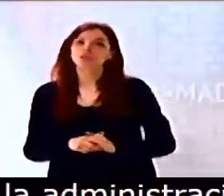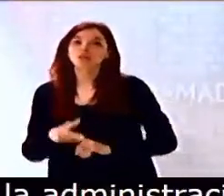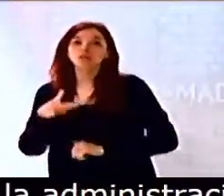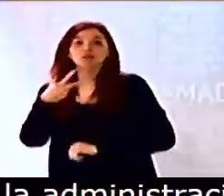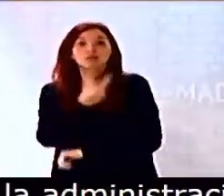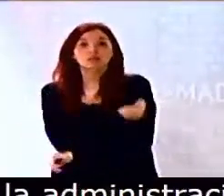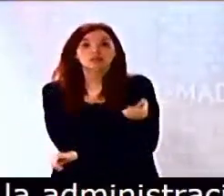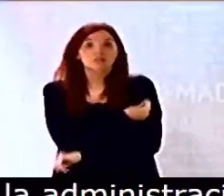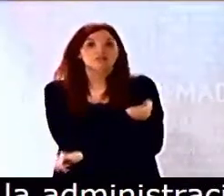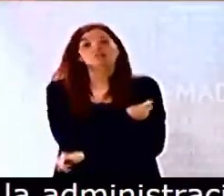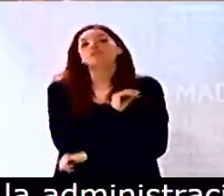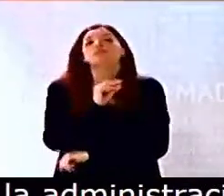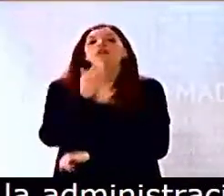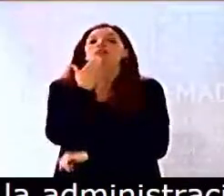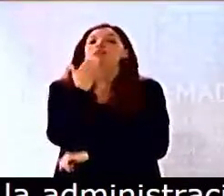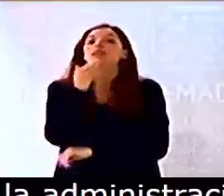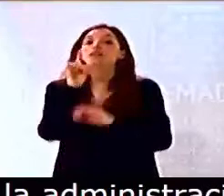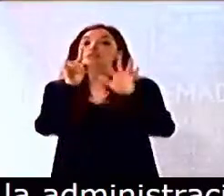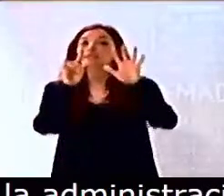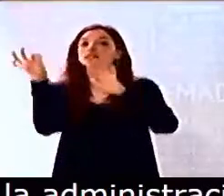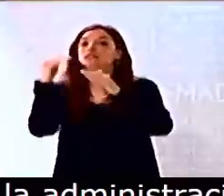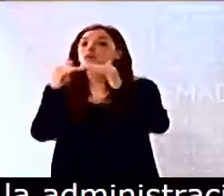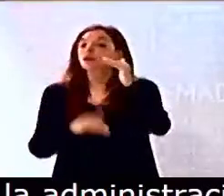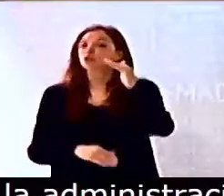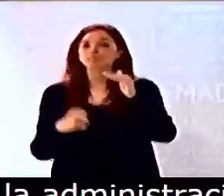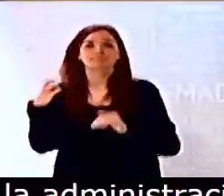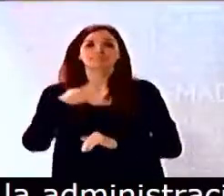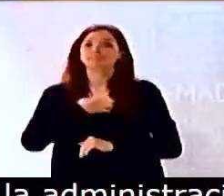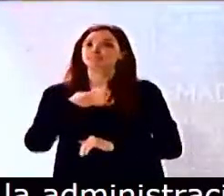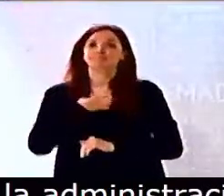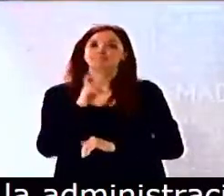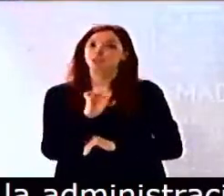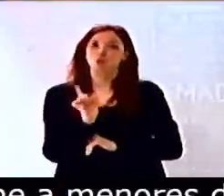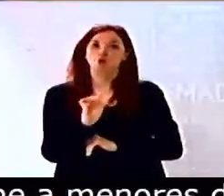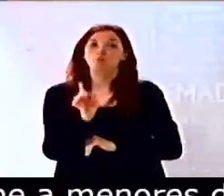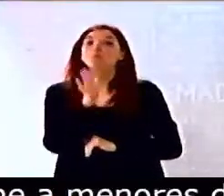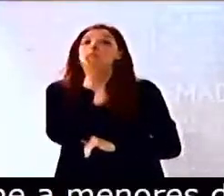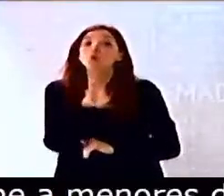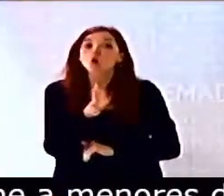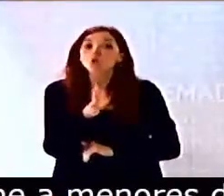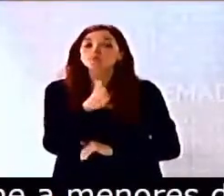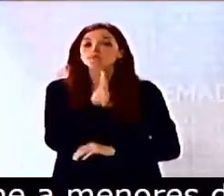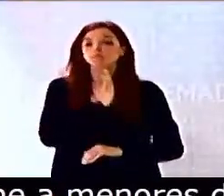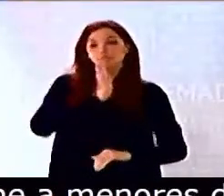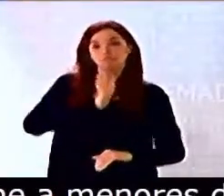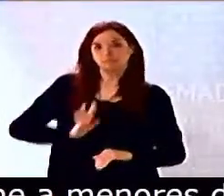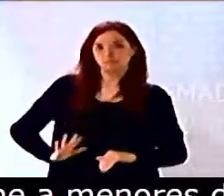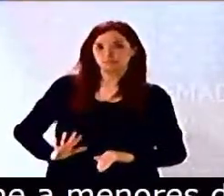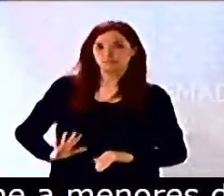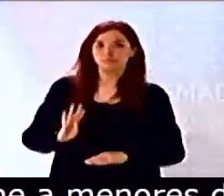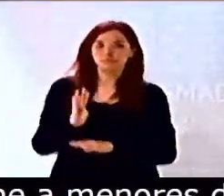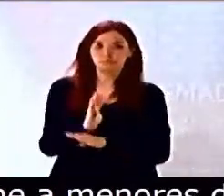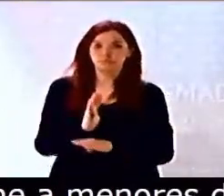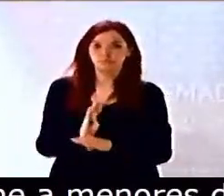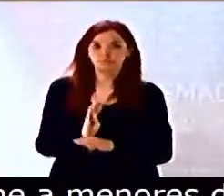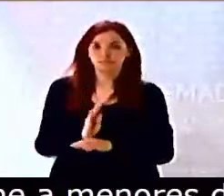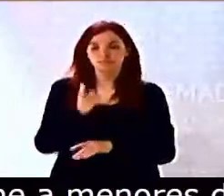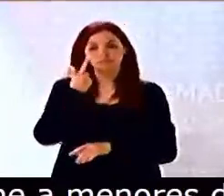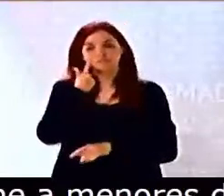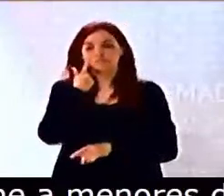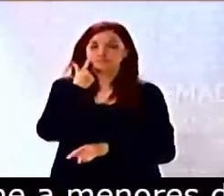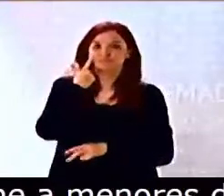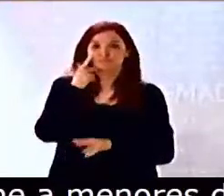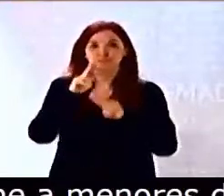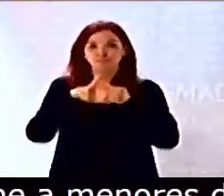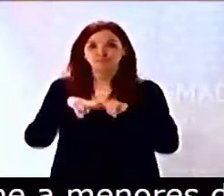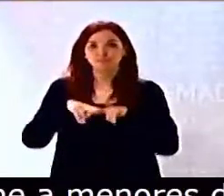no se pone a menores de 60 años por precaución. ¿Por qué se observan